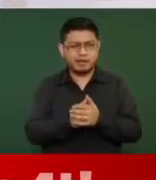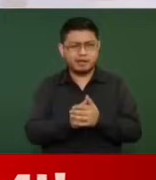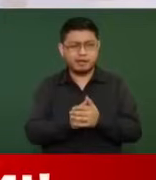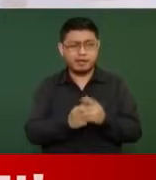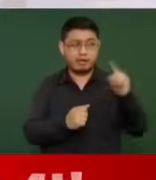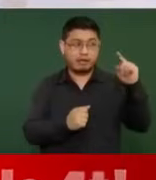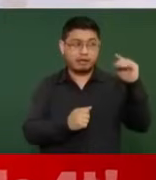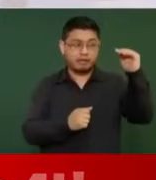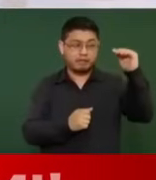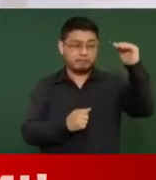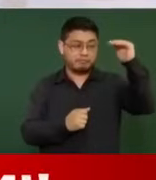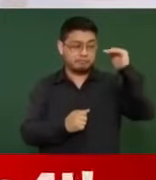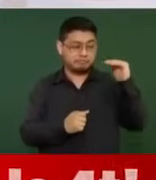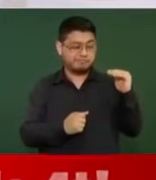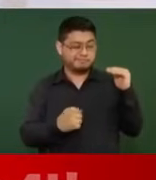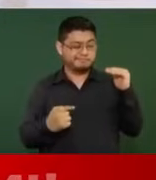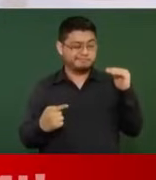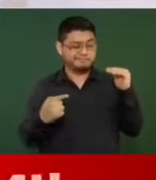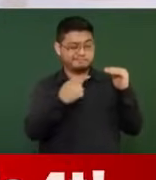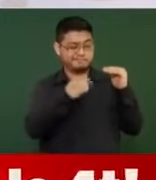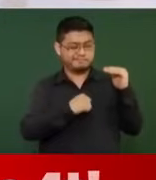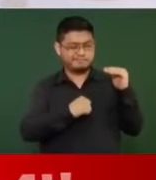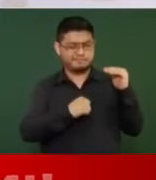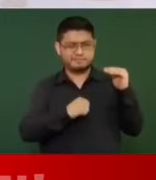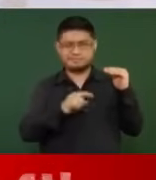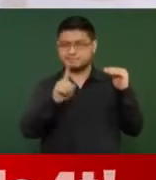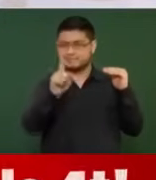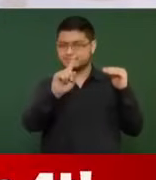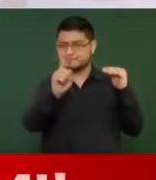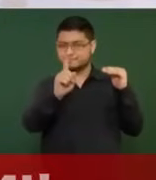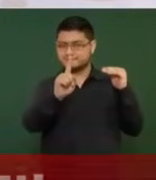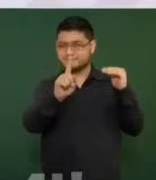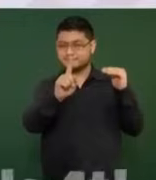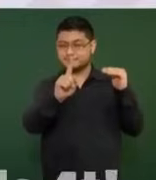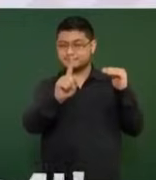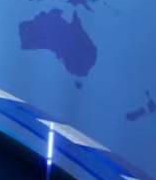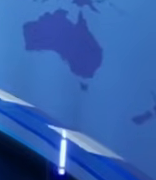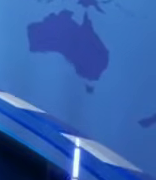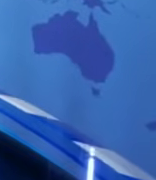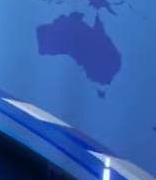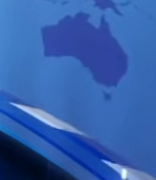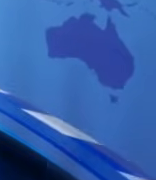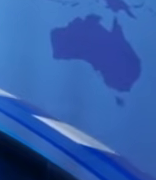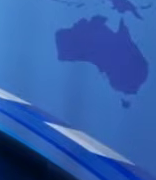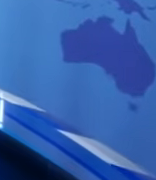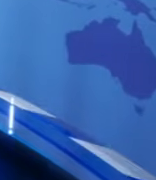abajo los de arriba, sino abajo los privilegios.